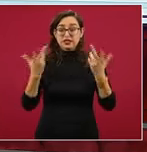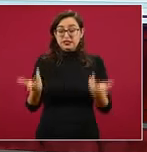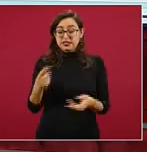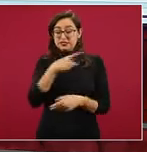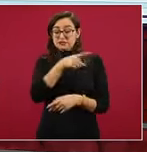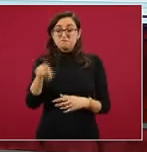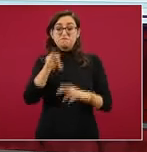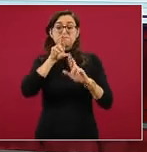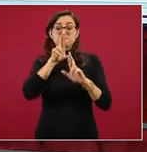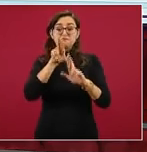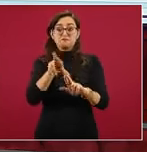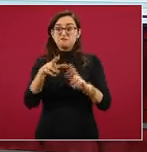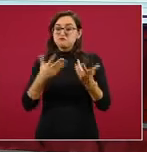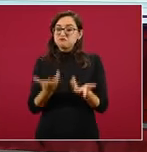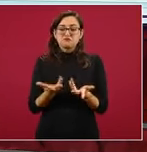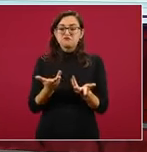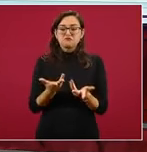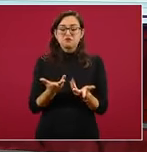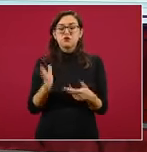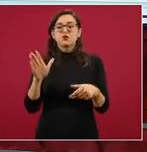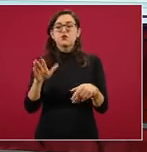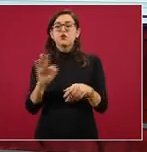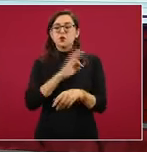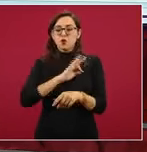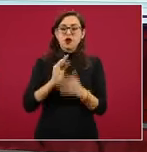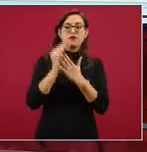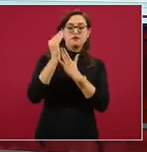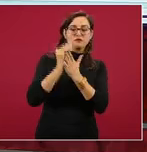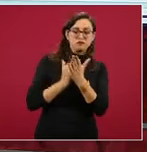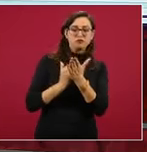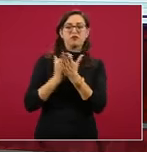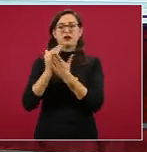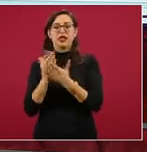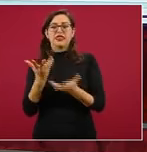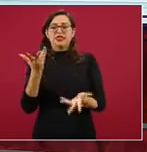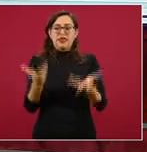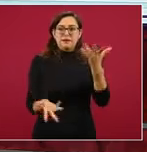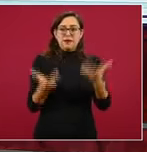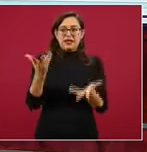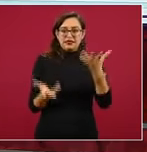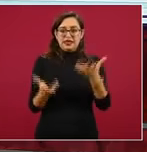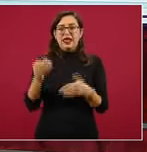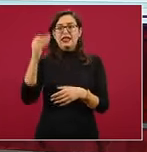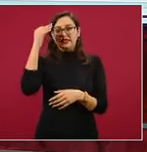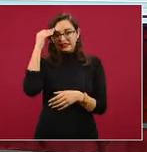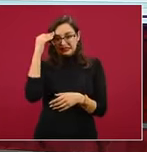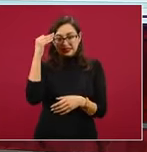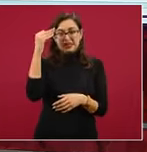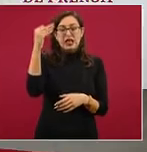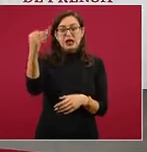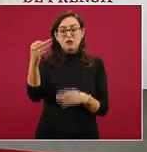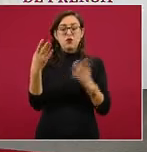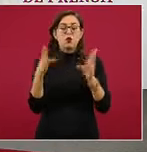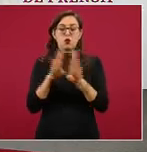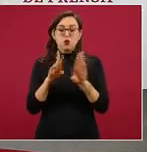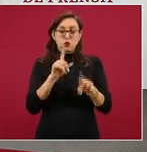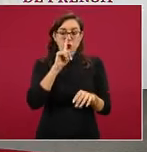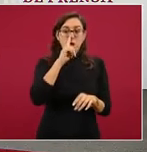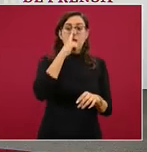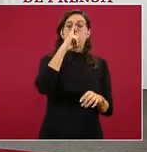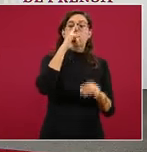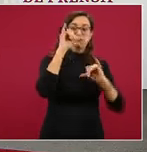de resultado, que se puede reducir dado que por el tiempo que ha transcurrido de la toma de la muestra